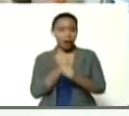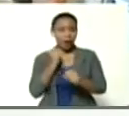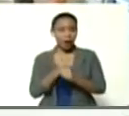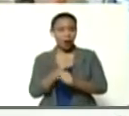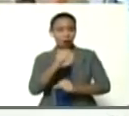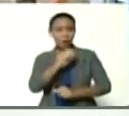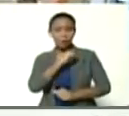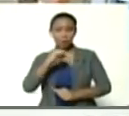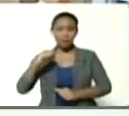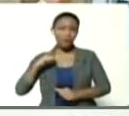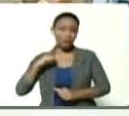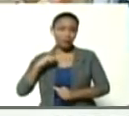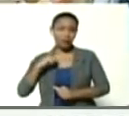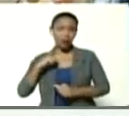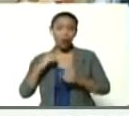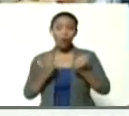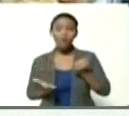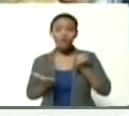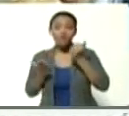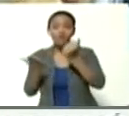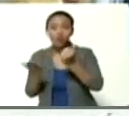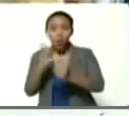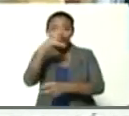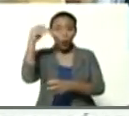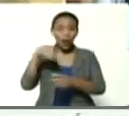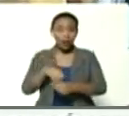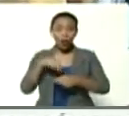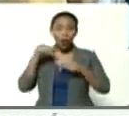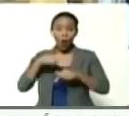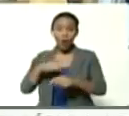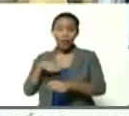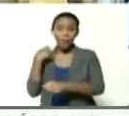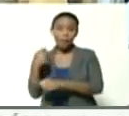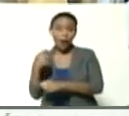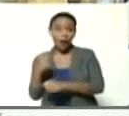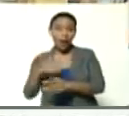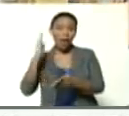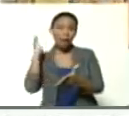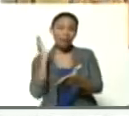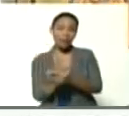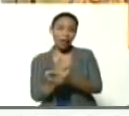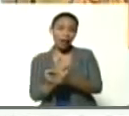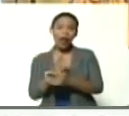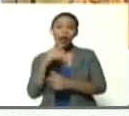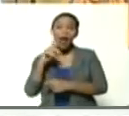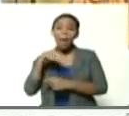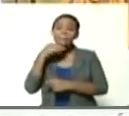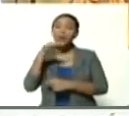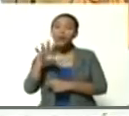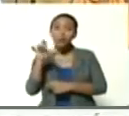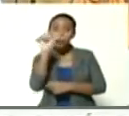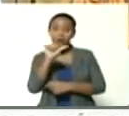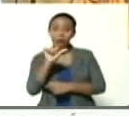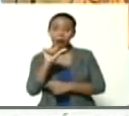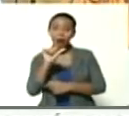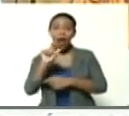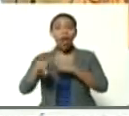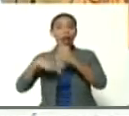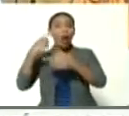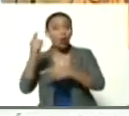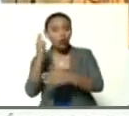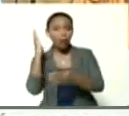un bono especial cuarentena radical. Hoy se depositó la mitad del bono y la próxima semana la otra